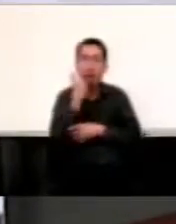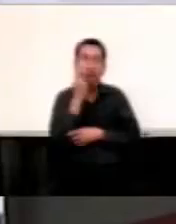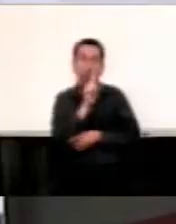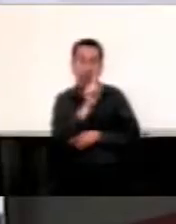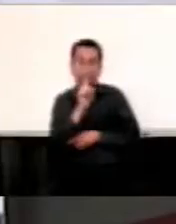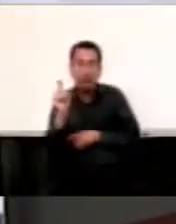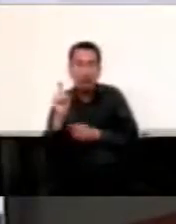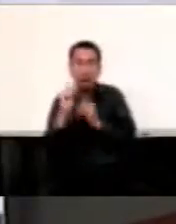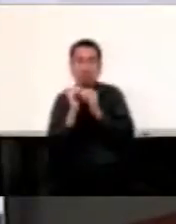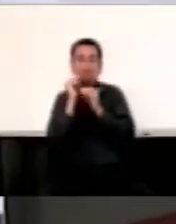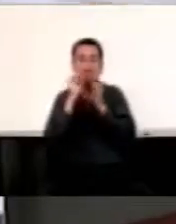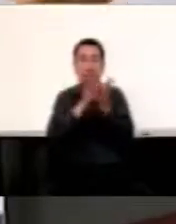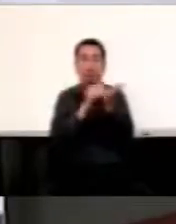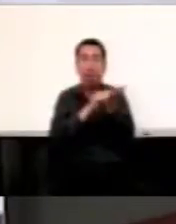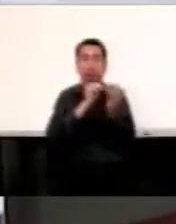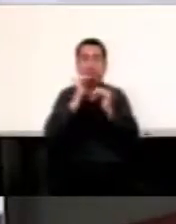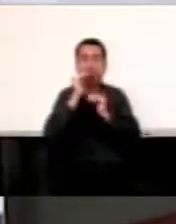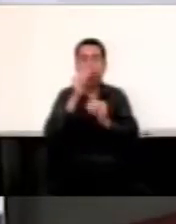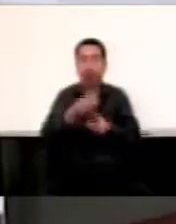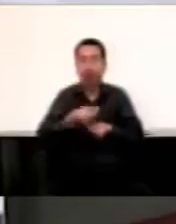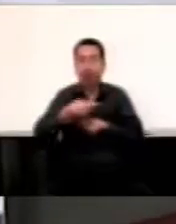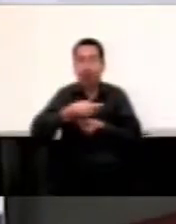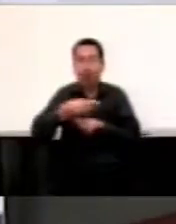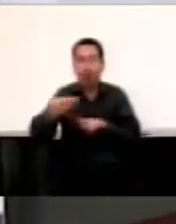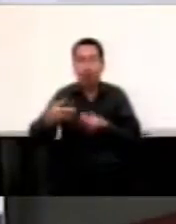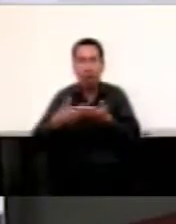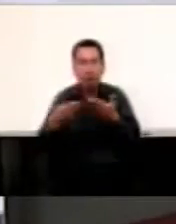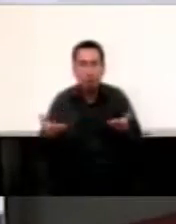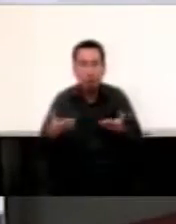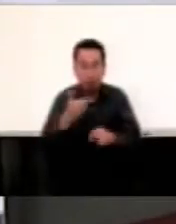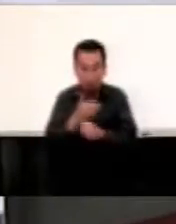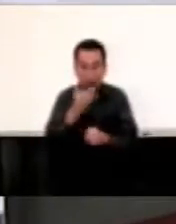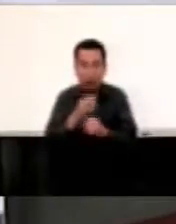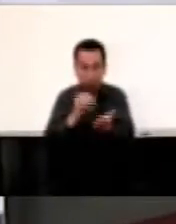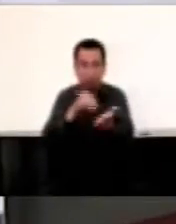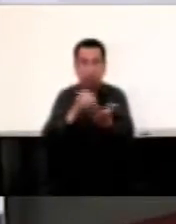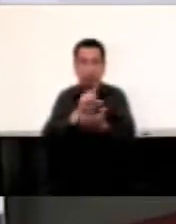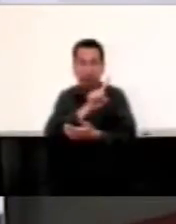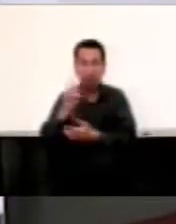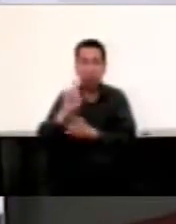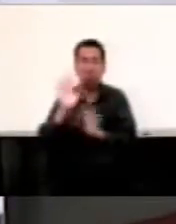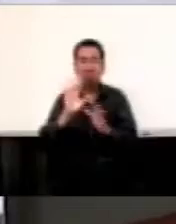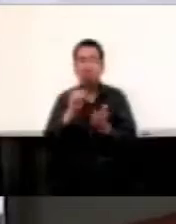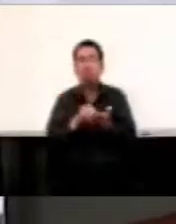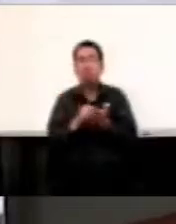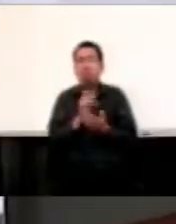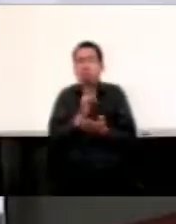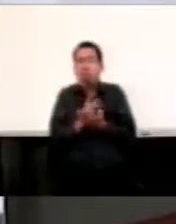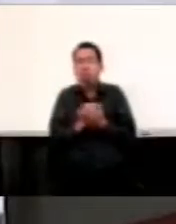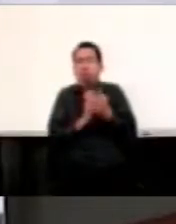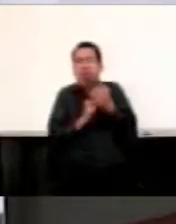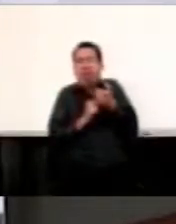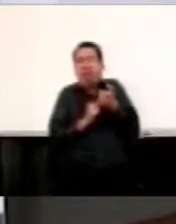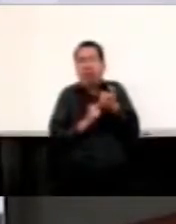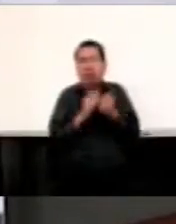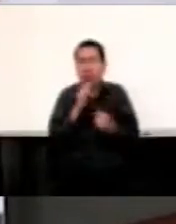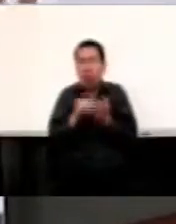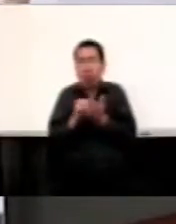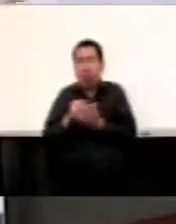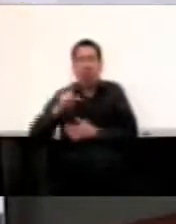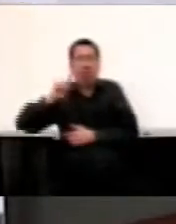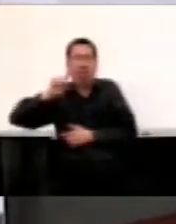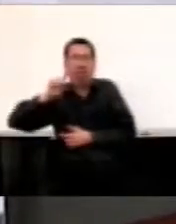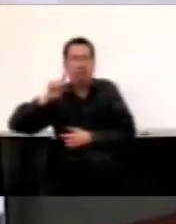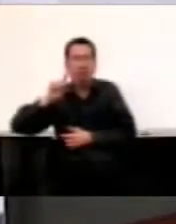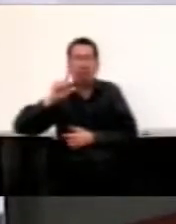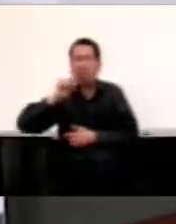de 100 organizaciones. Hoy ya no están las más de 100 en el camino, fueron 106. Hoy en el camino siguen 70, más de